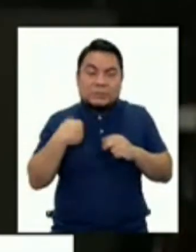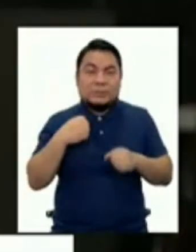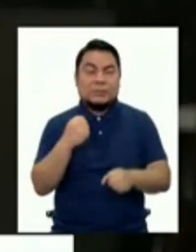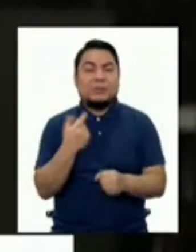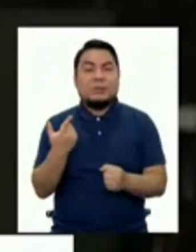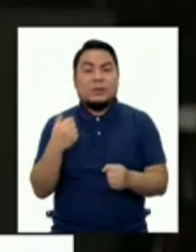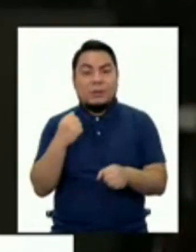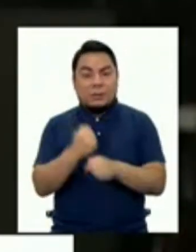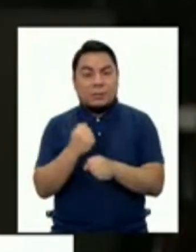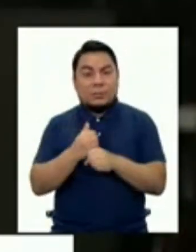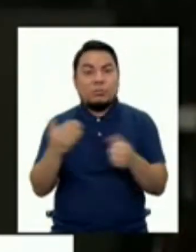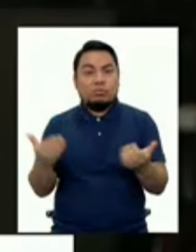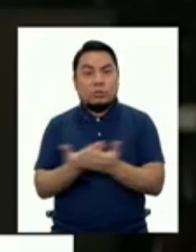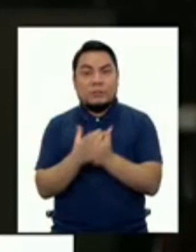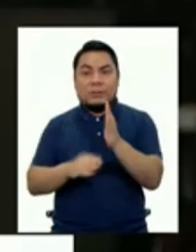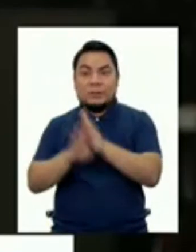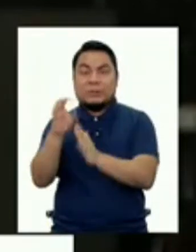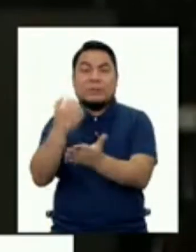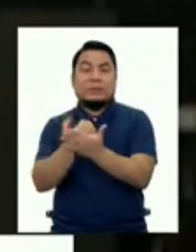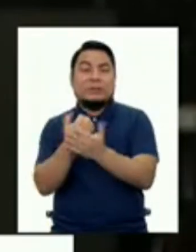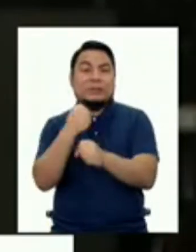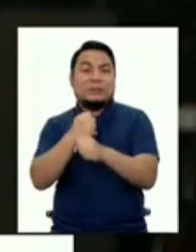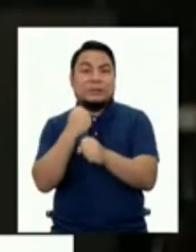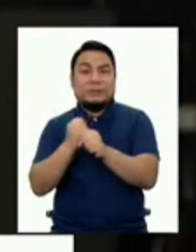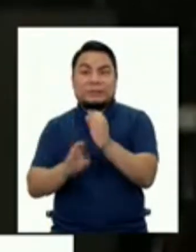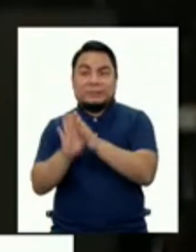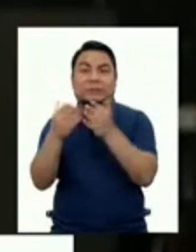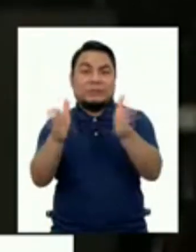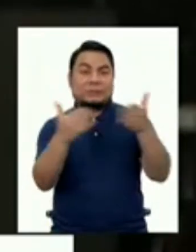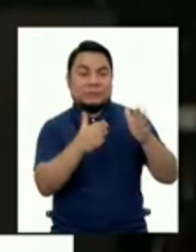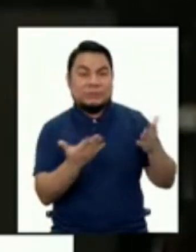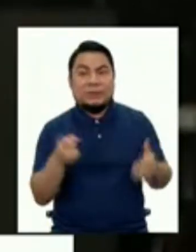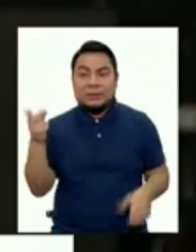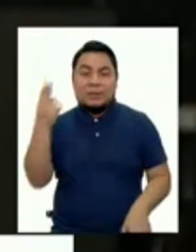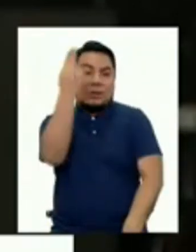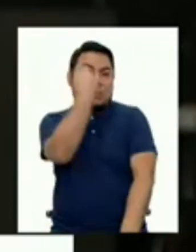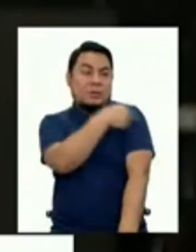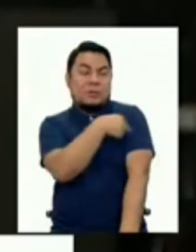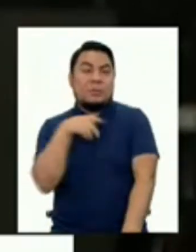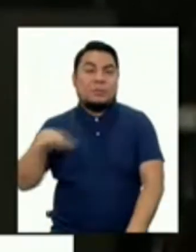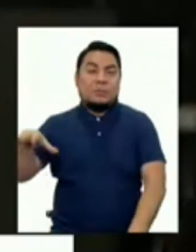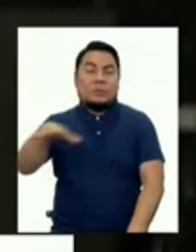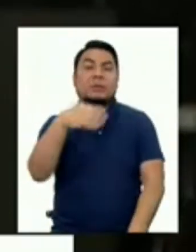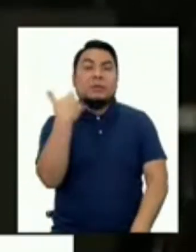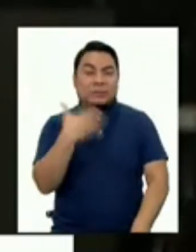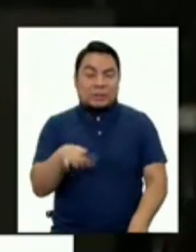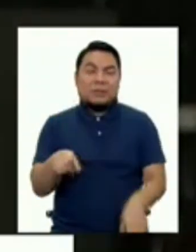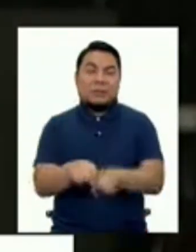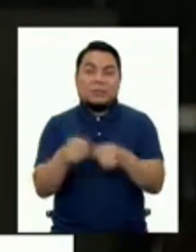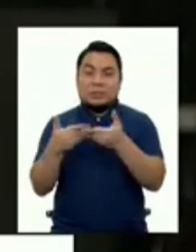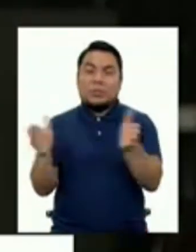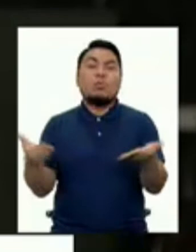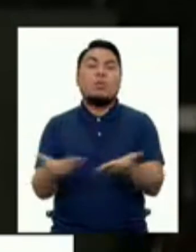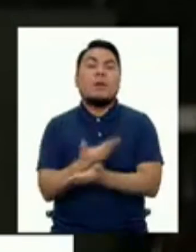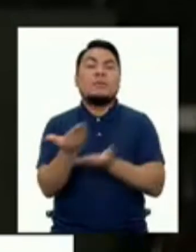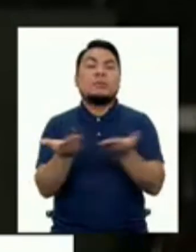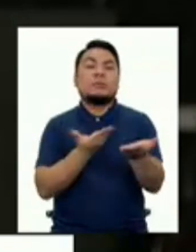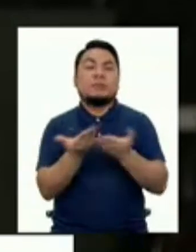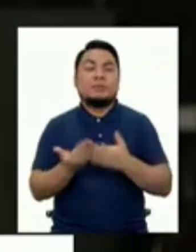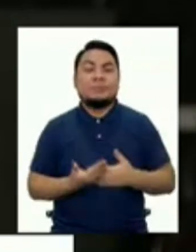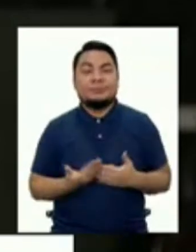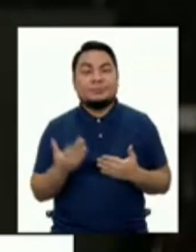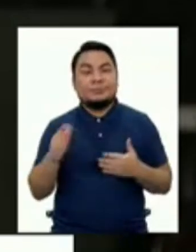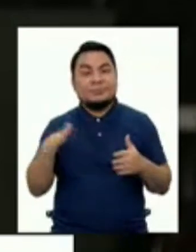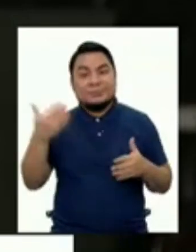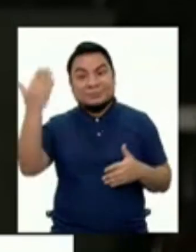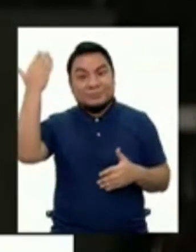apertura de nuevas actividades económicas, nuestros establecimientos de salud también están abriendo nuevos servicios, servicios